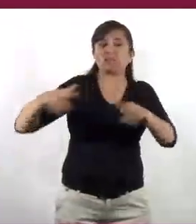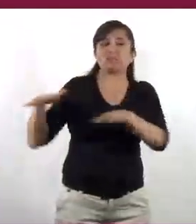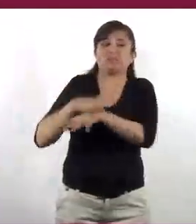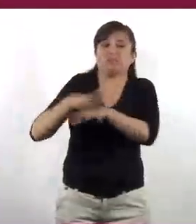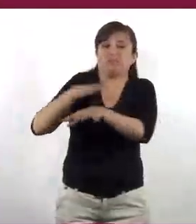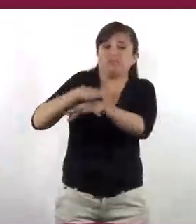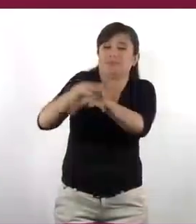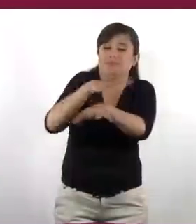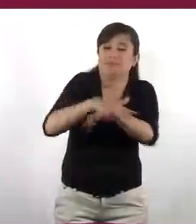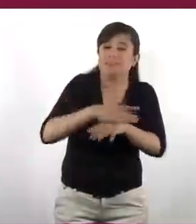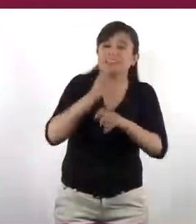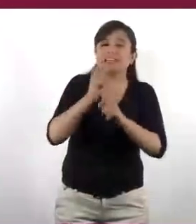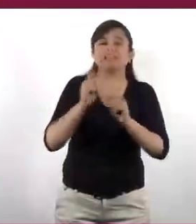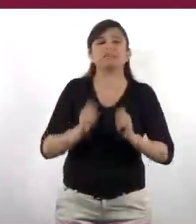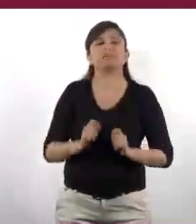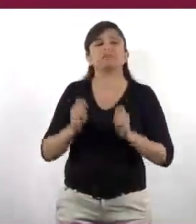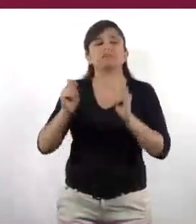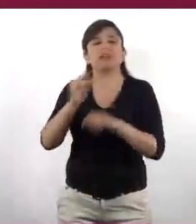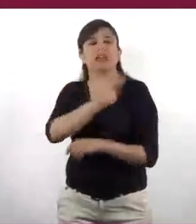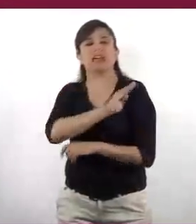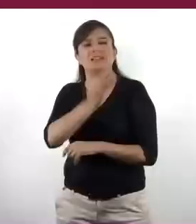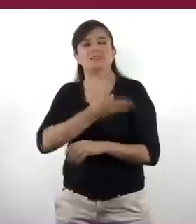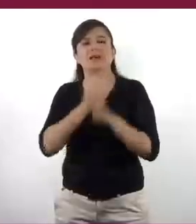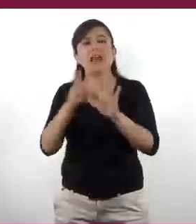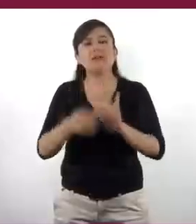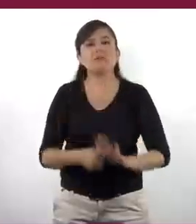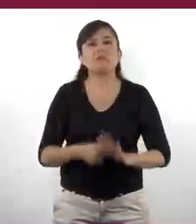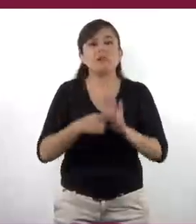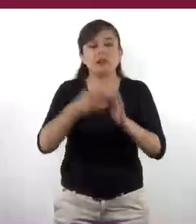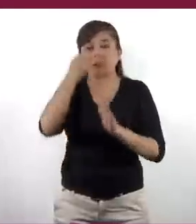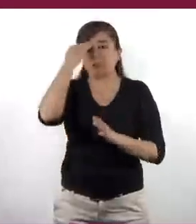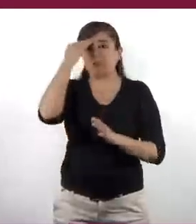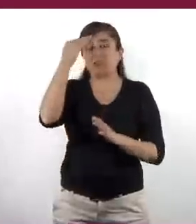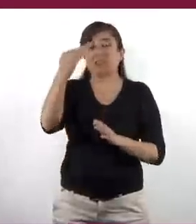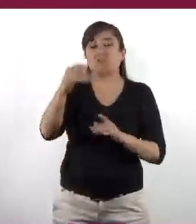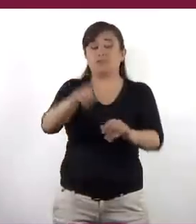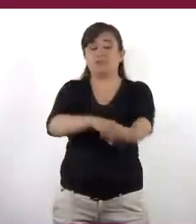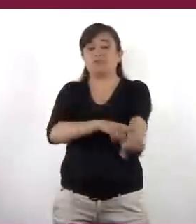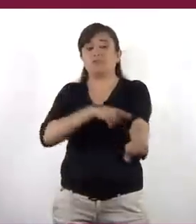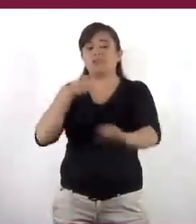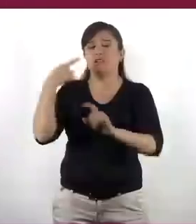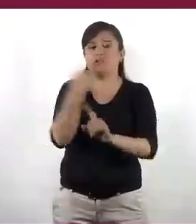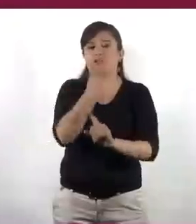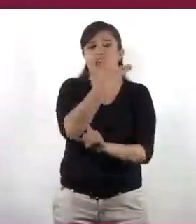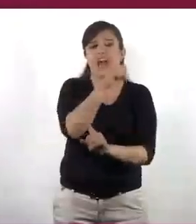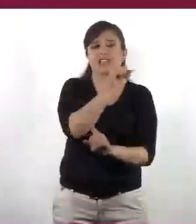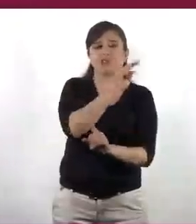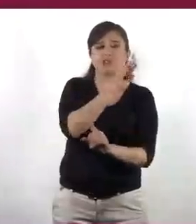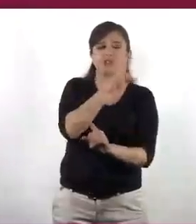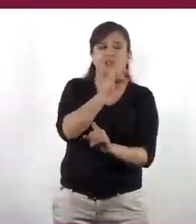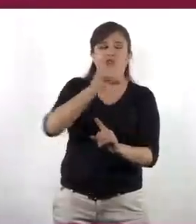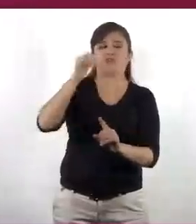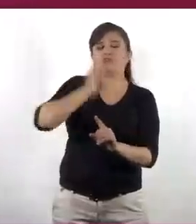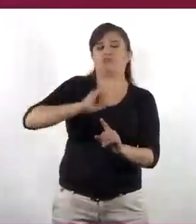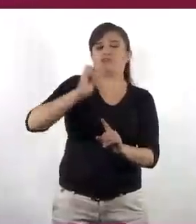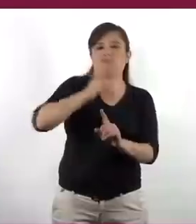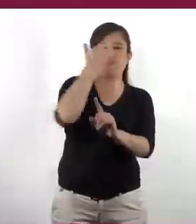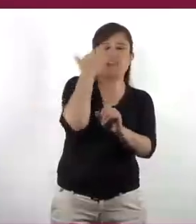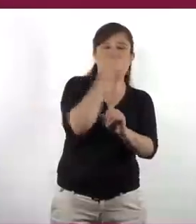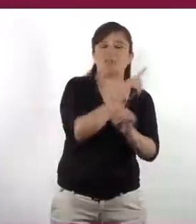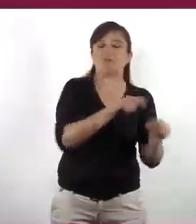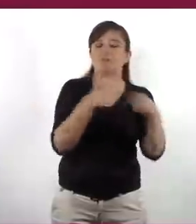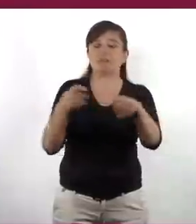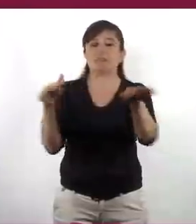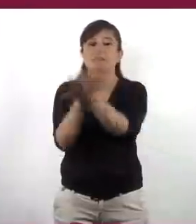apertura que aquella que España había mostrado durante el reinado de los Habsburgo. Para saber un poco más sobre